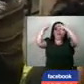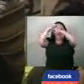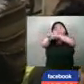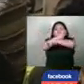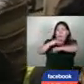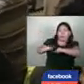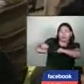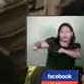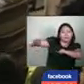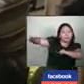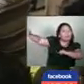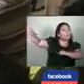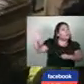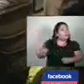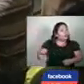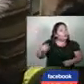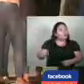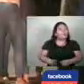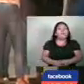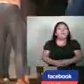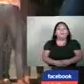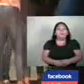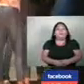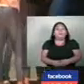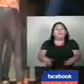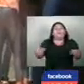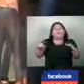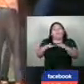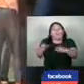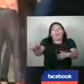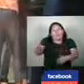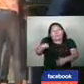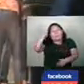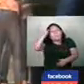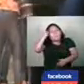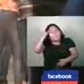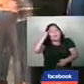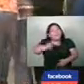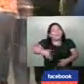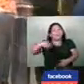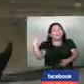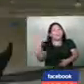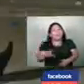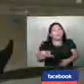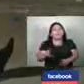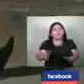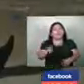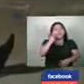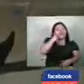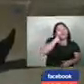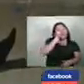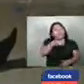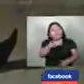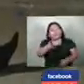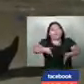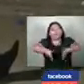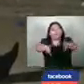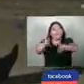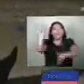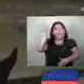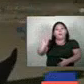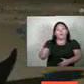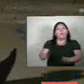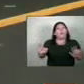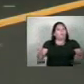es demasiado lejos. También consideran necesario instalar controles vehiculares permanentes en el Boulevard Venezuela